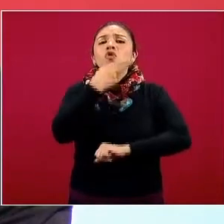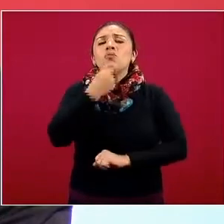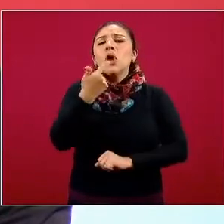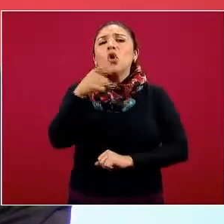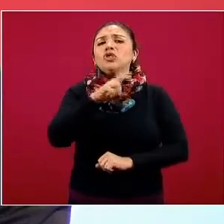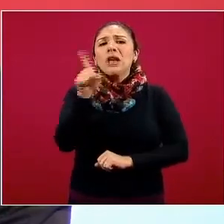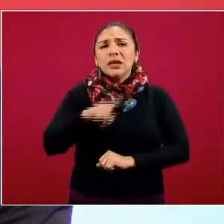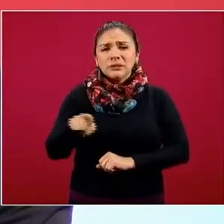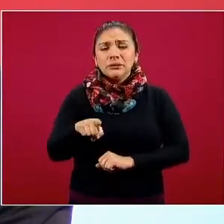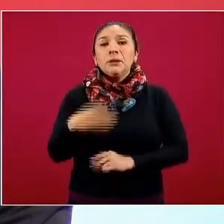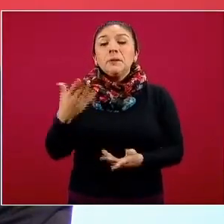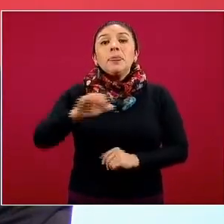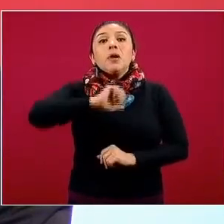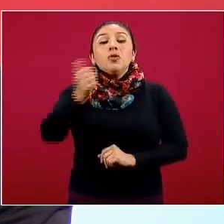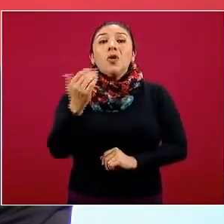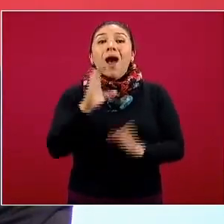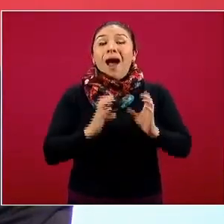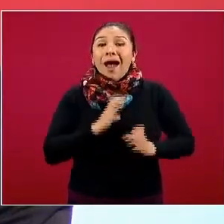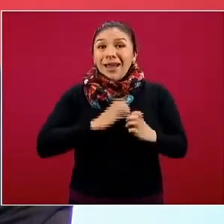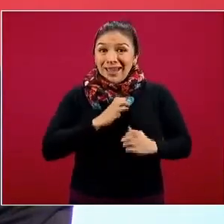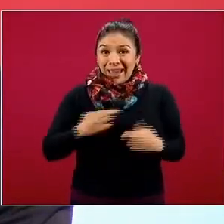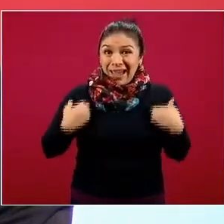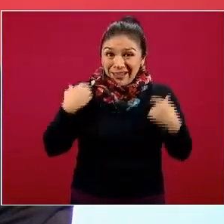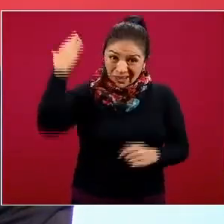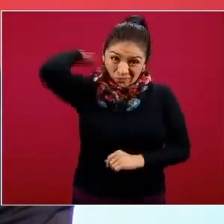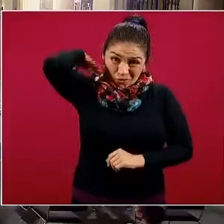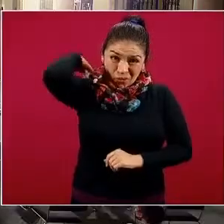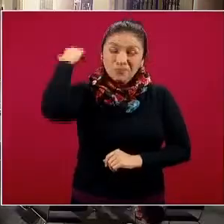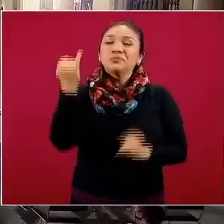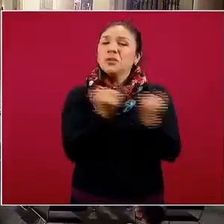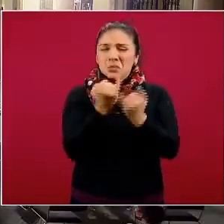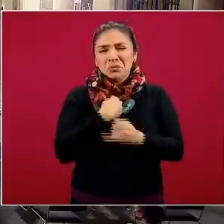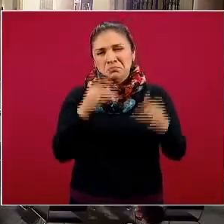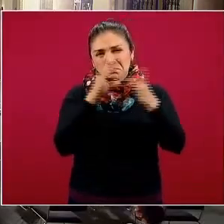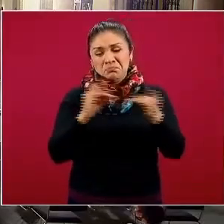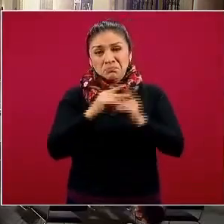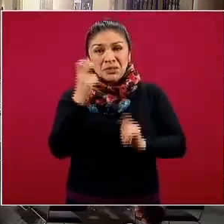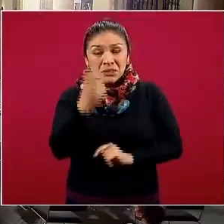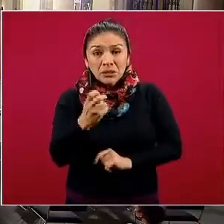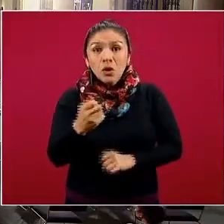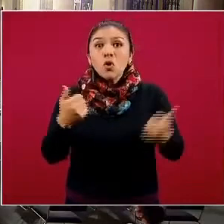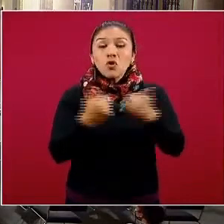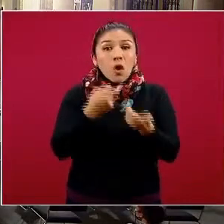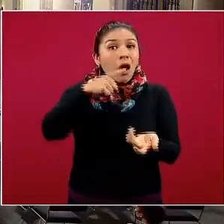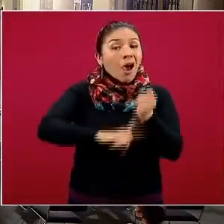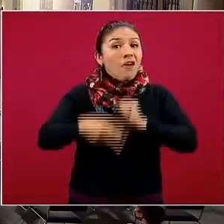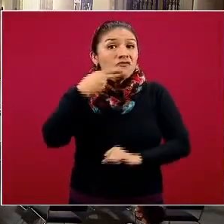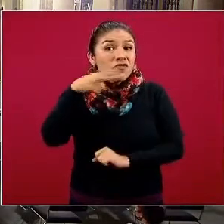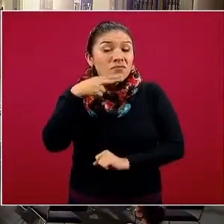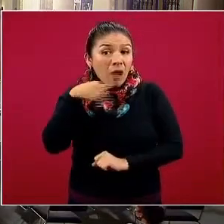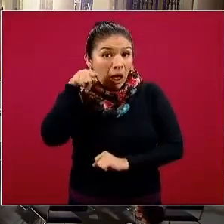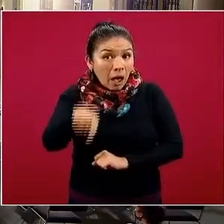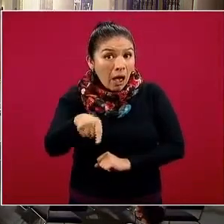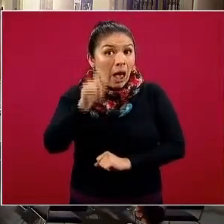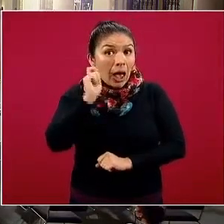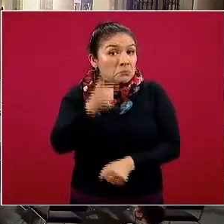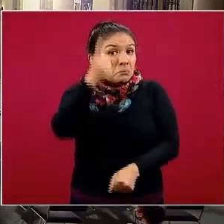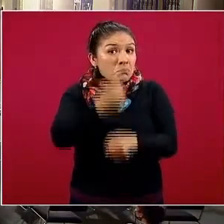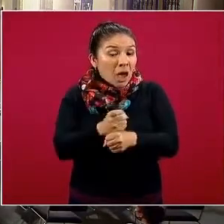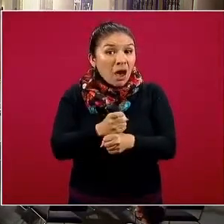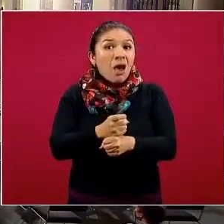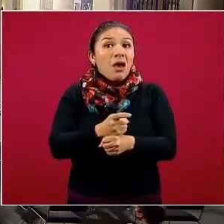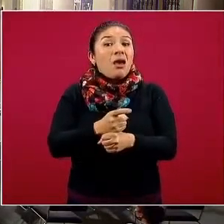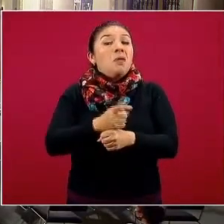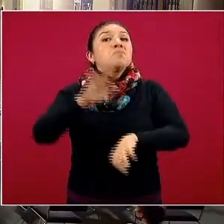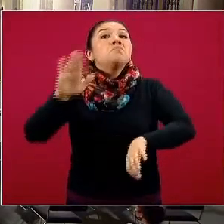González Olvera. Y respecto al cáncer de pulmón, como se comentará, no solamente el tabaquismo es la causa del cáncer